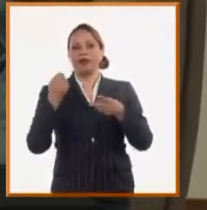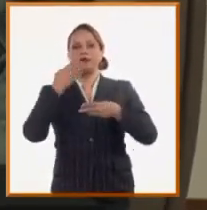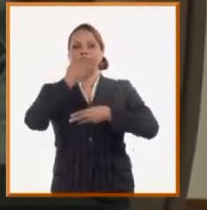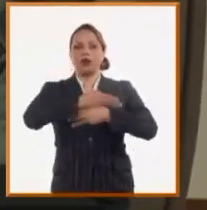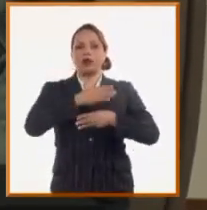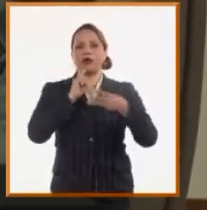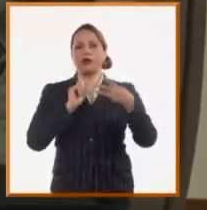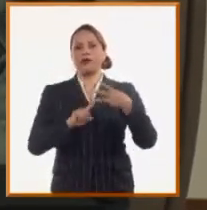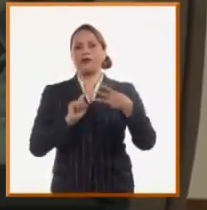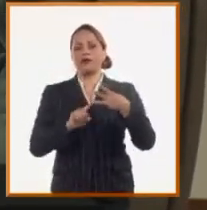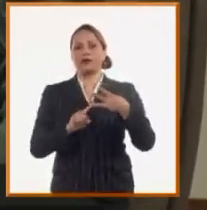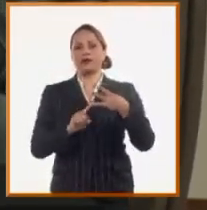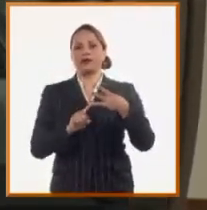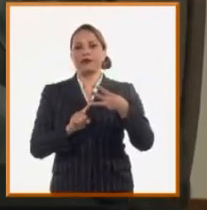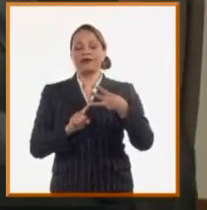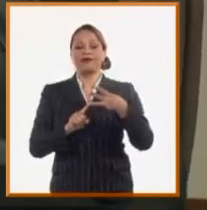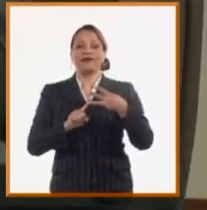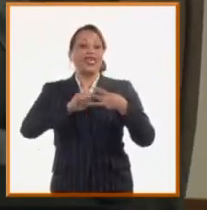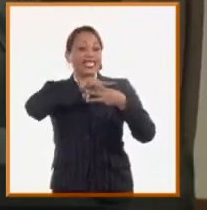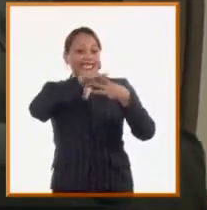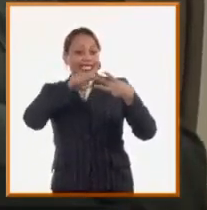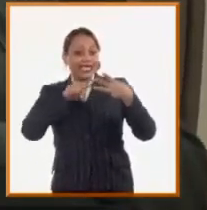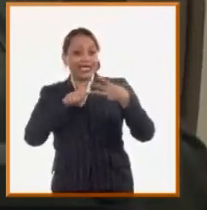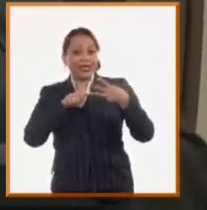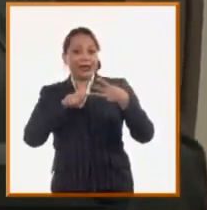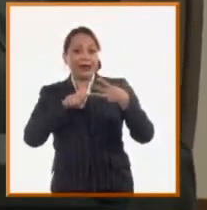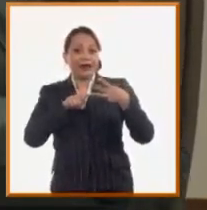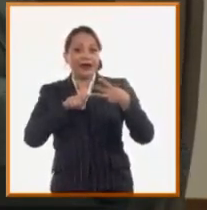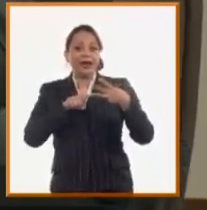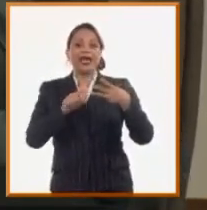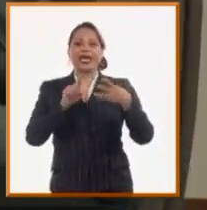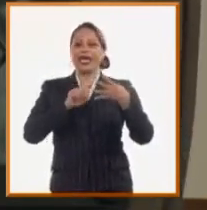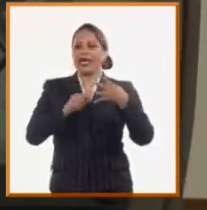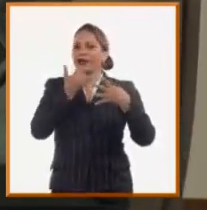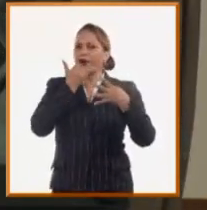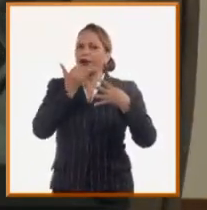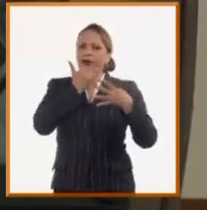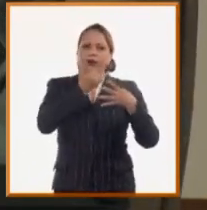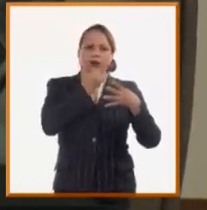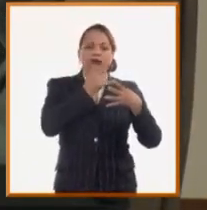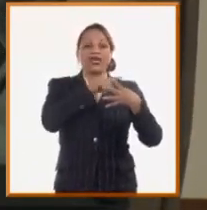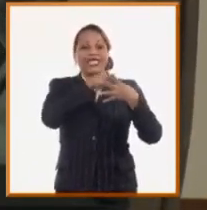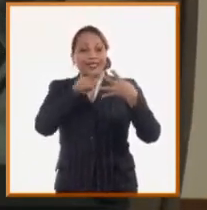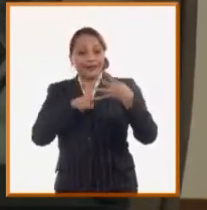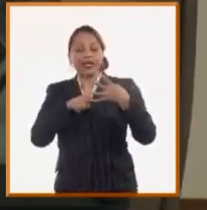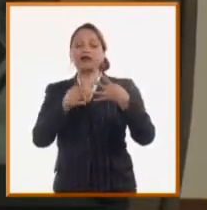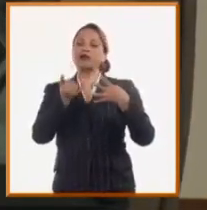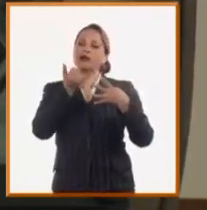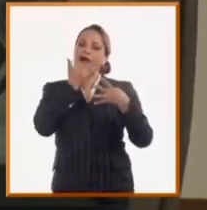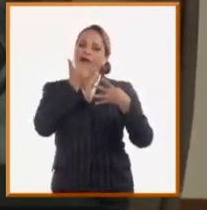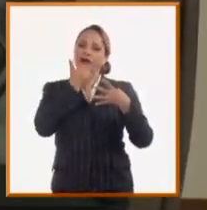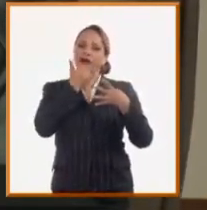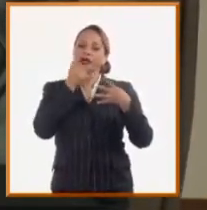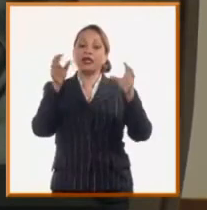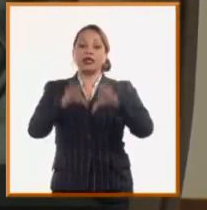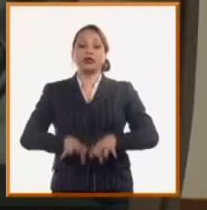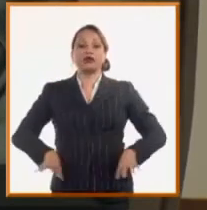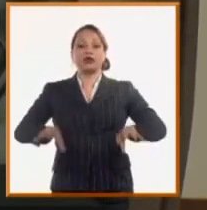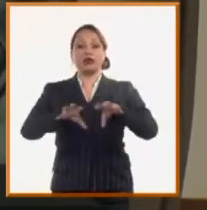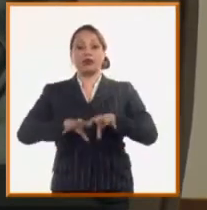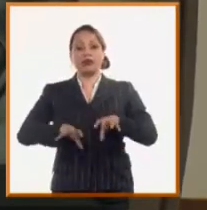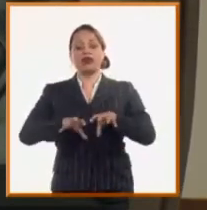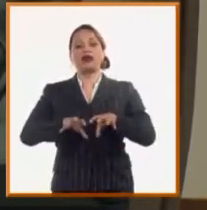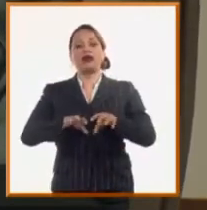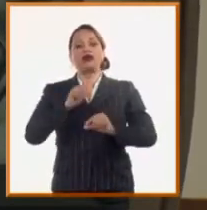bloqueo, todo eso y los errores cometidos, todo eso nos ha llevado a que también en la sociedad